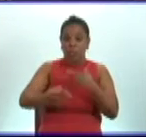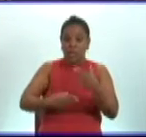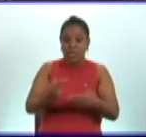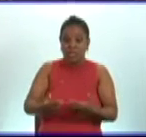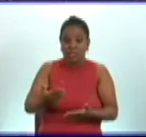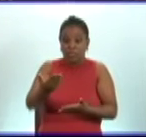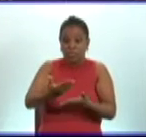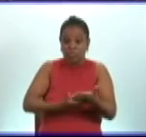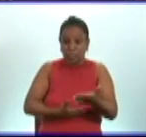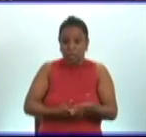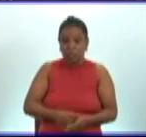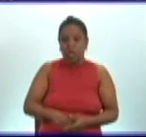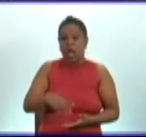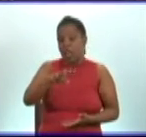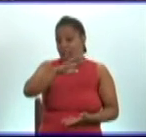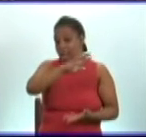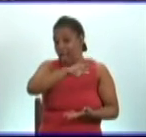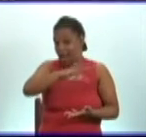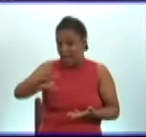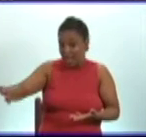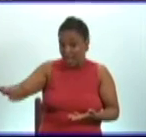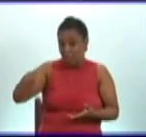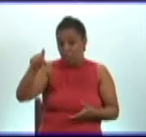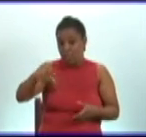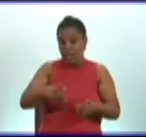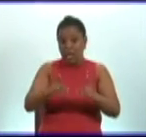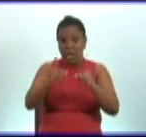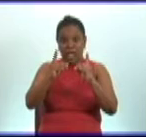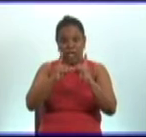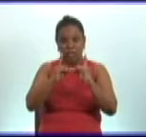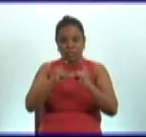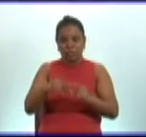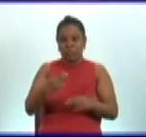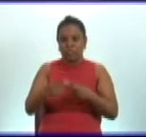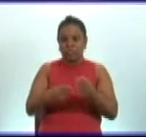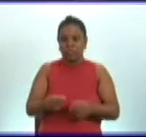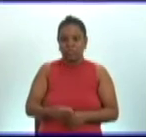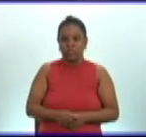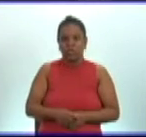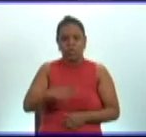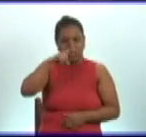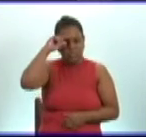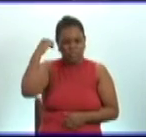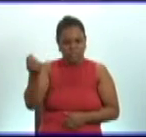existen. ¿Va usted a arriesgarse a la reacción de los voluntarios? Y me arriesgo.